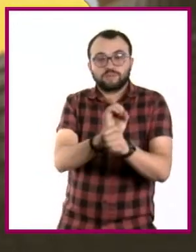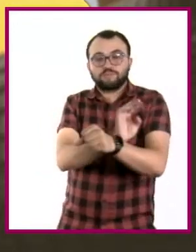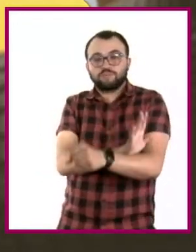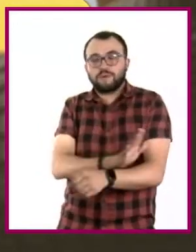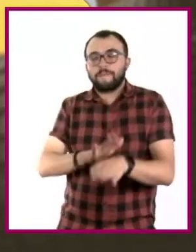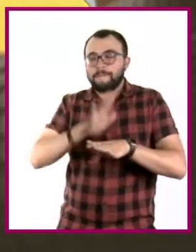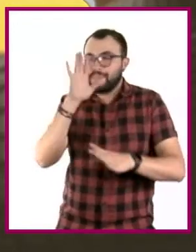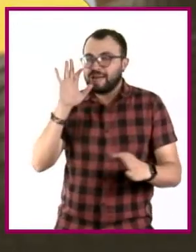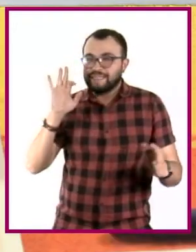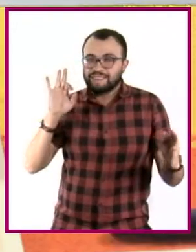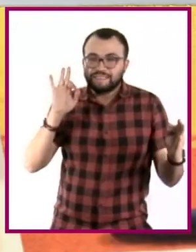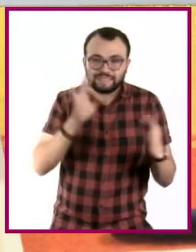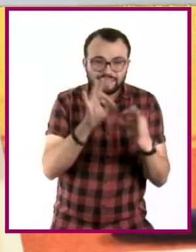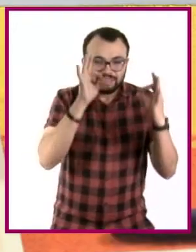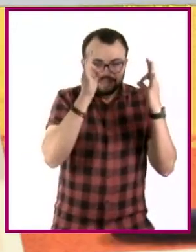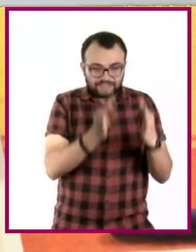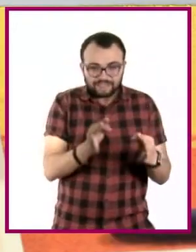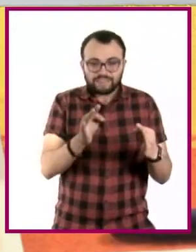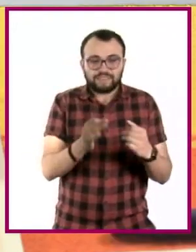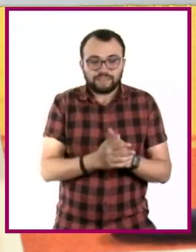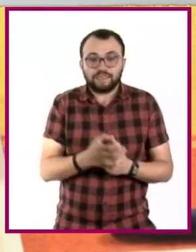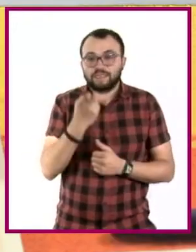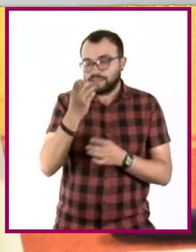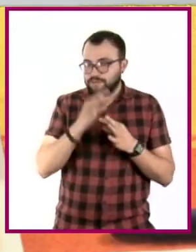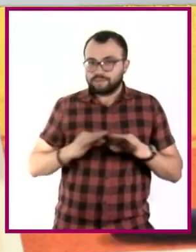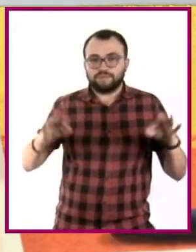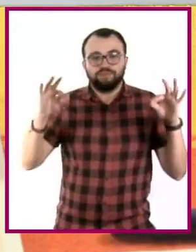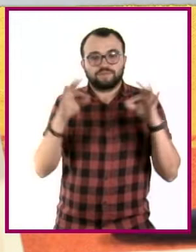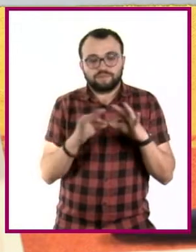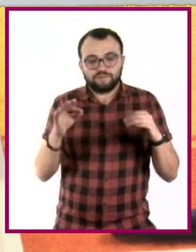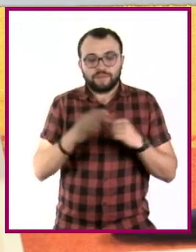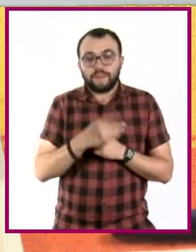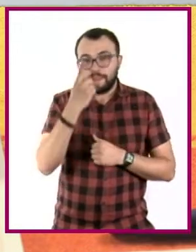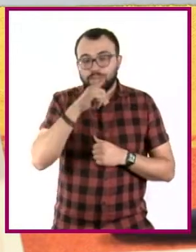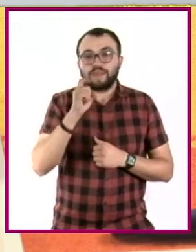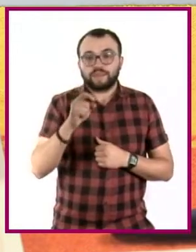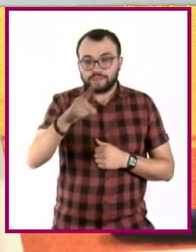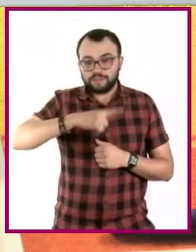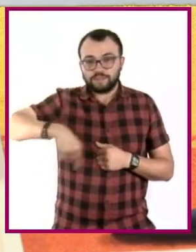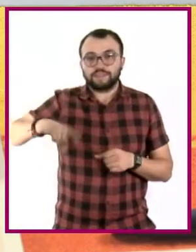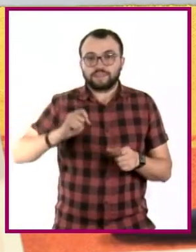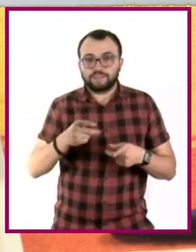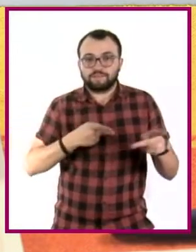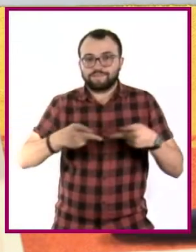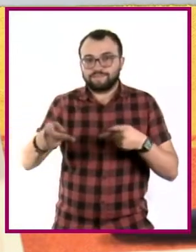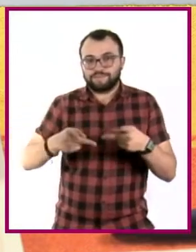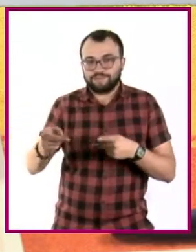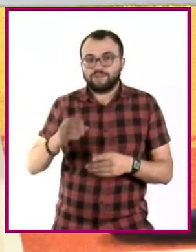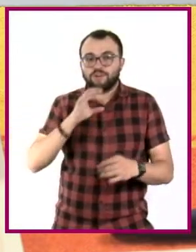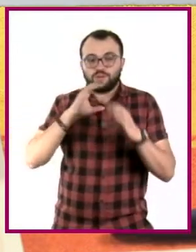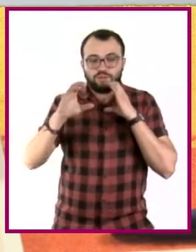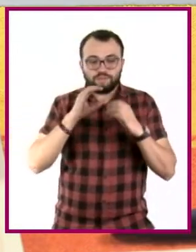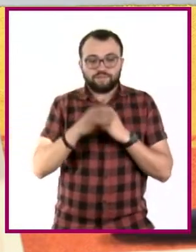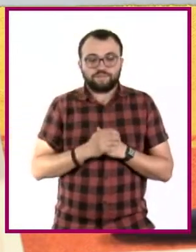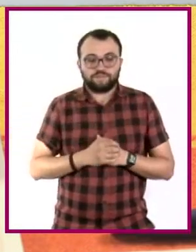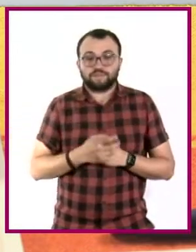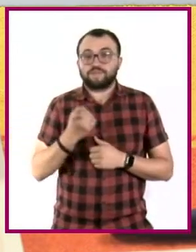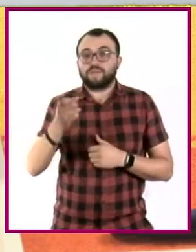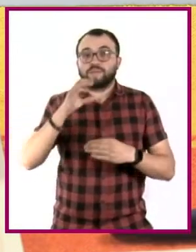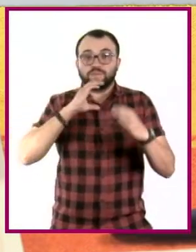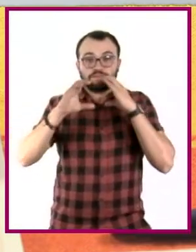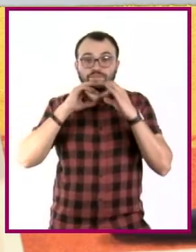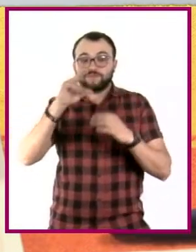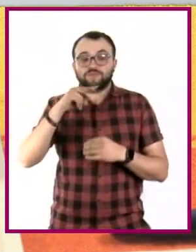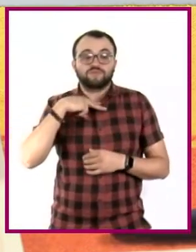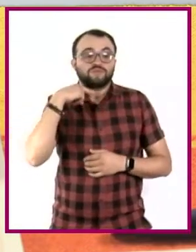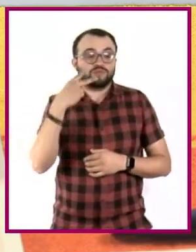más asertiva posible es importantísimo para nuestros procesos de comunicación, ¿sí? Y la comunicación no